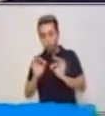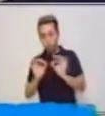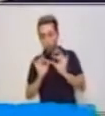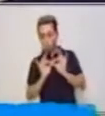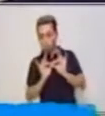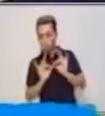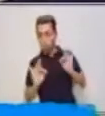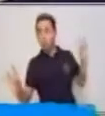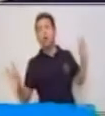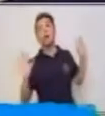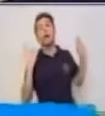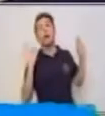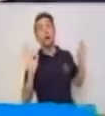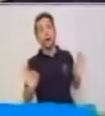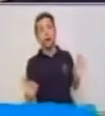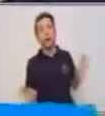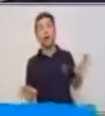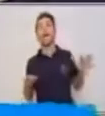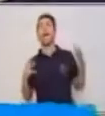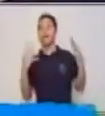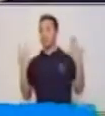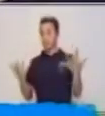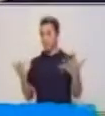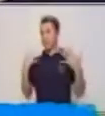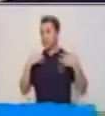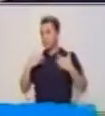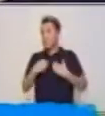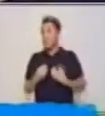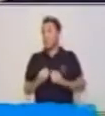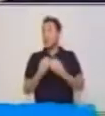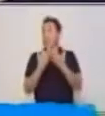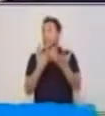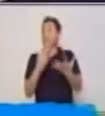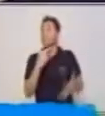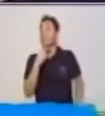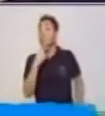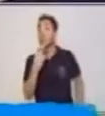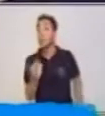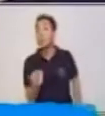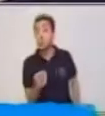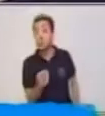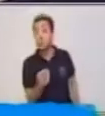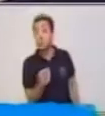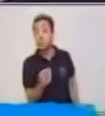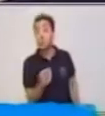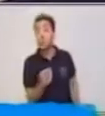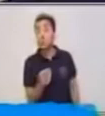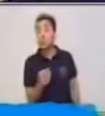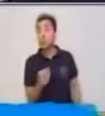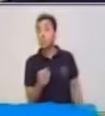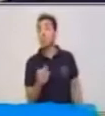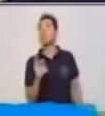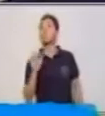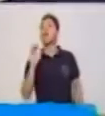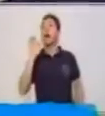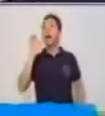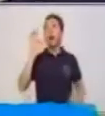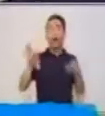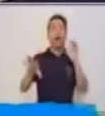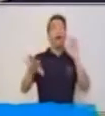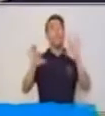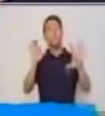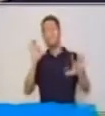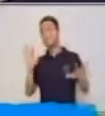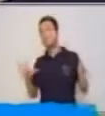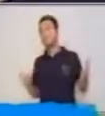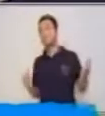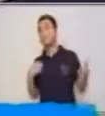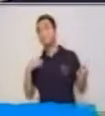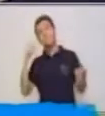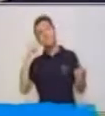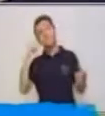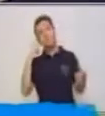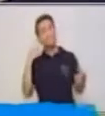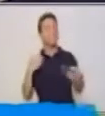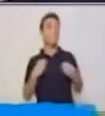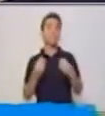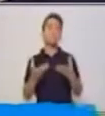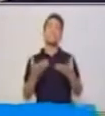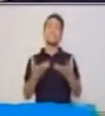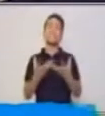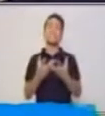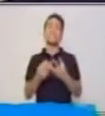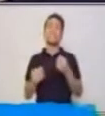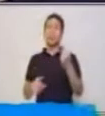Cuando nosotros nos expresamos oralmente, a veces, y queremos resolver un problema, muchas